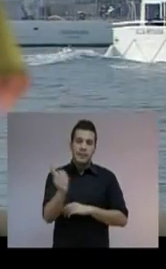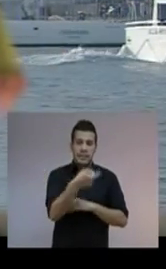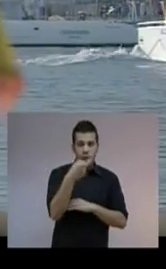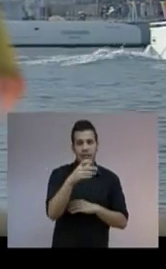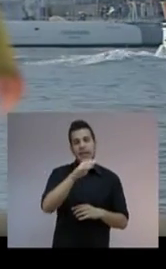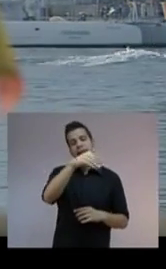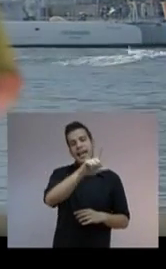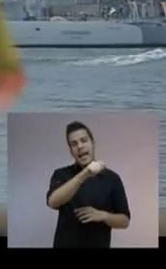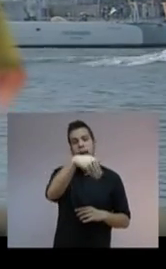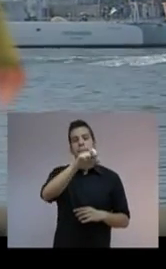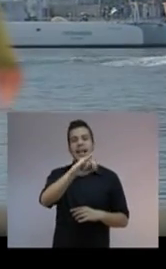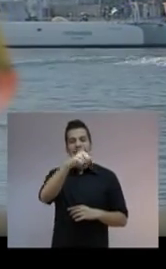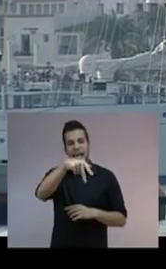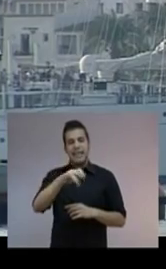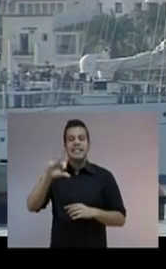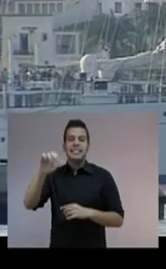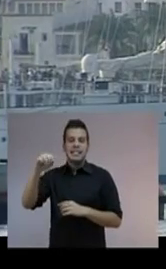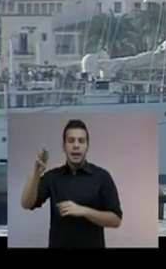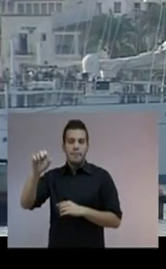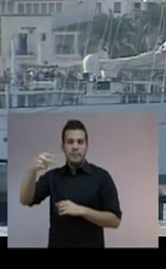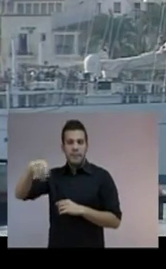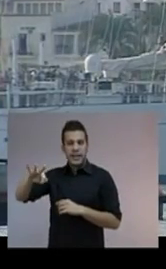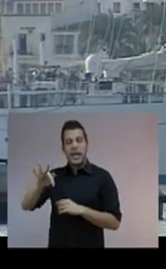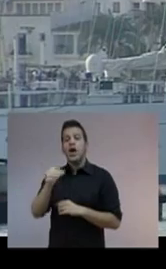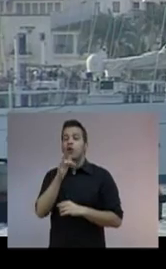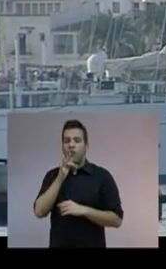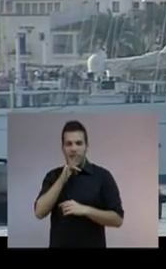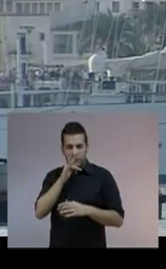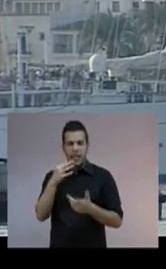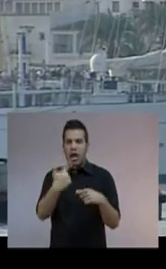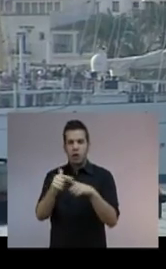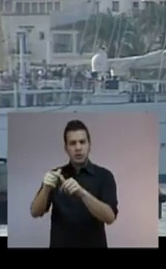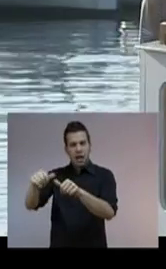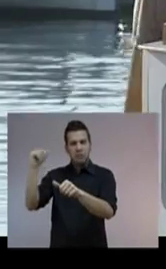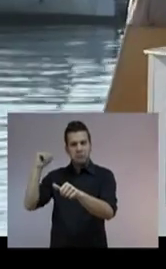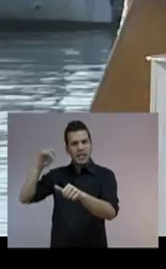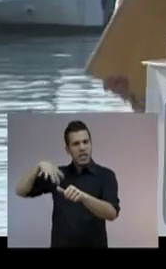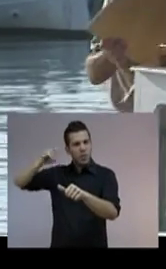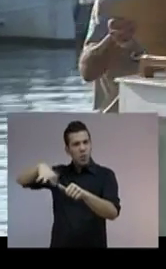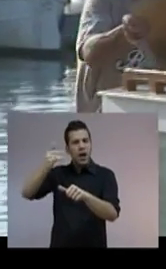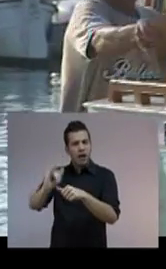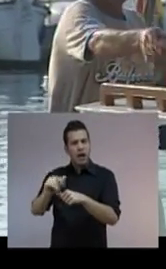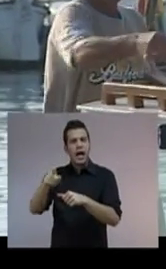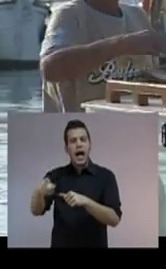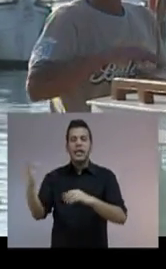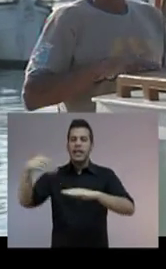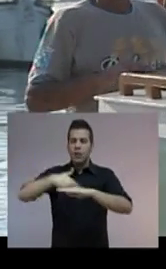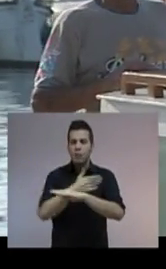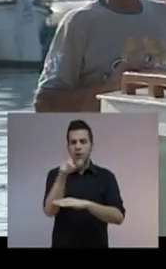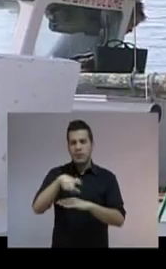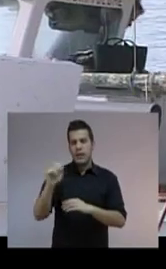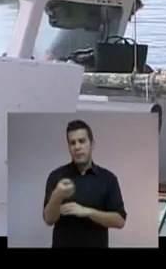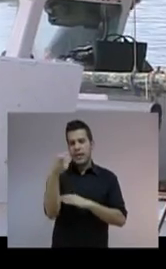Sapeña conservan todavía en algunos rincones el sabor de antaño. En el puerto nos encontramos pescadores que